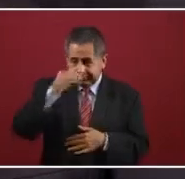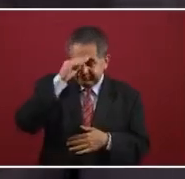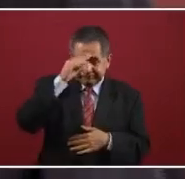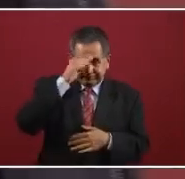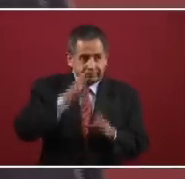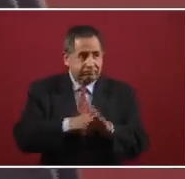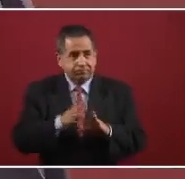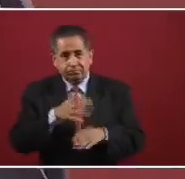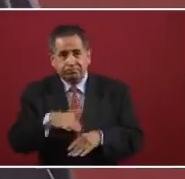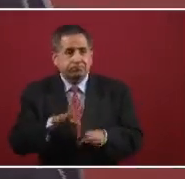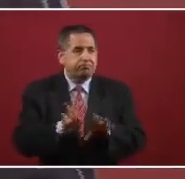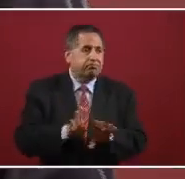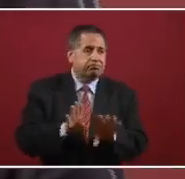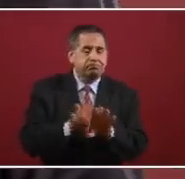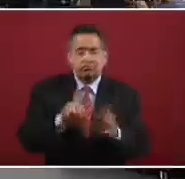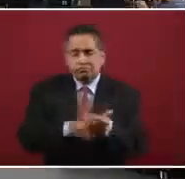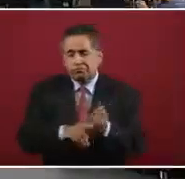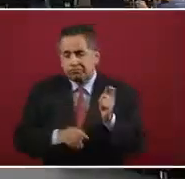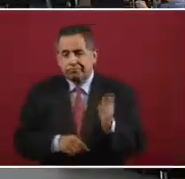manera